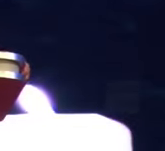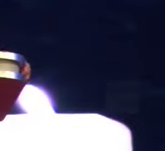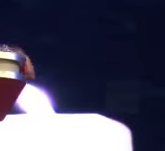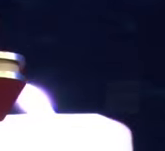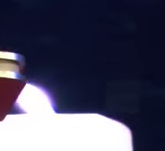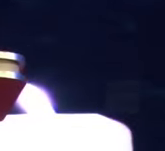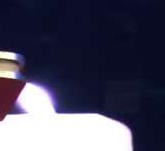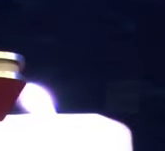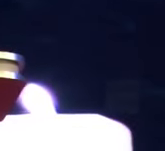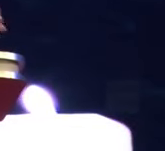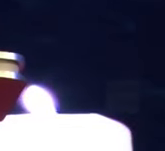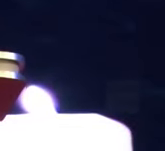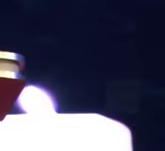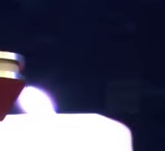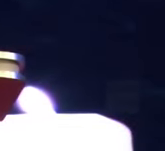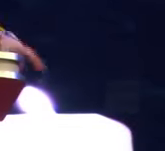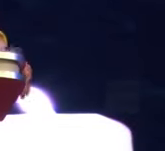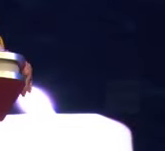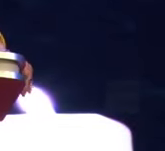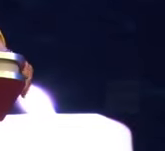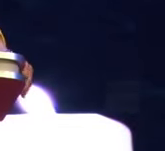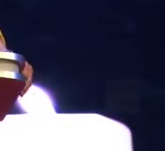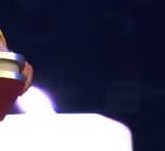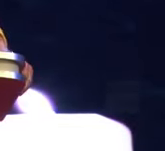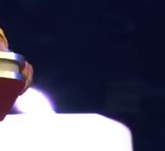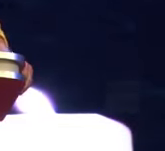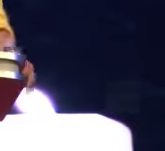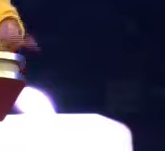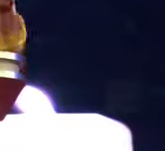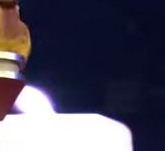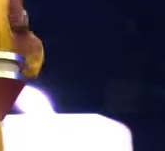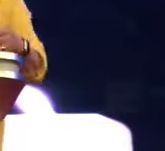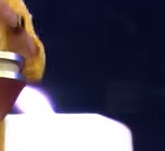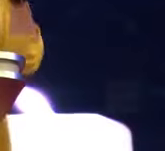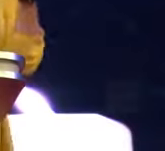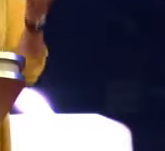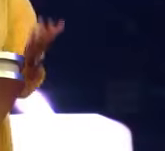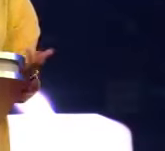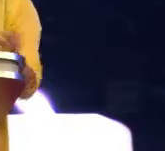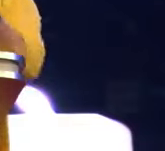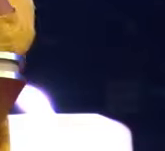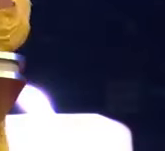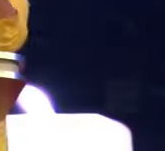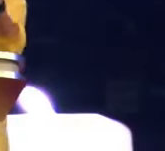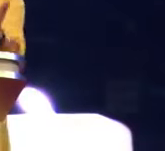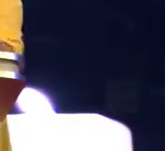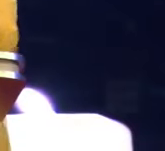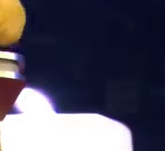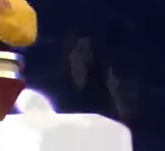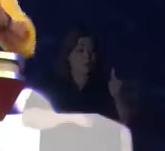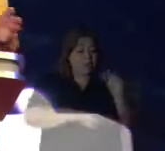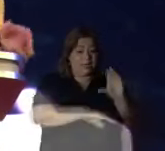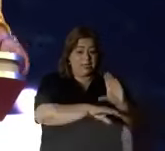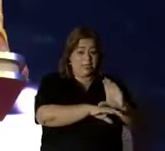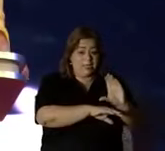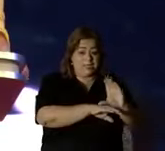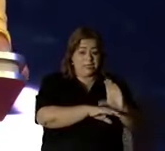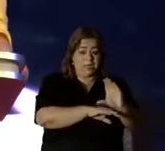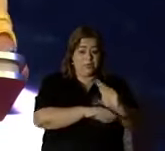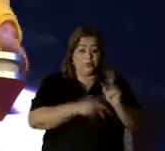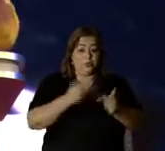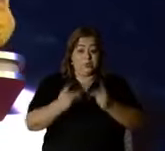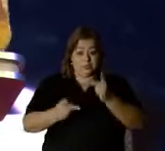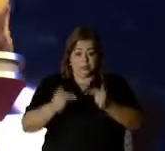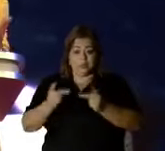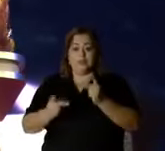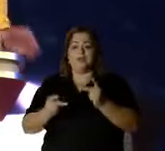todo. Y puede hacer parte, pues hacerse parte de esta casa. Y si por alguna razón tiene otra congregación y usted solamente está visitándonos